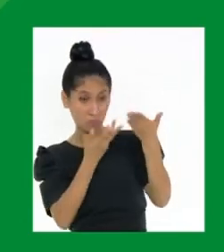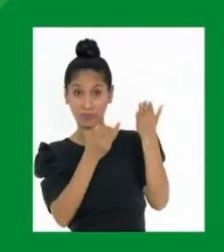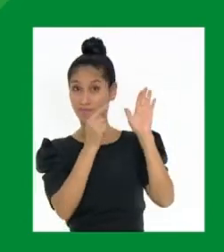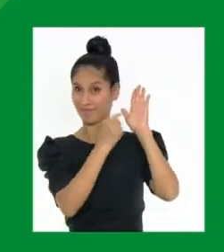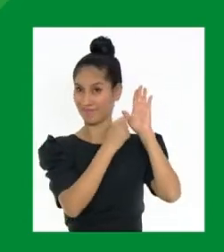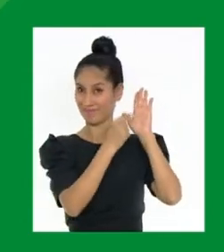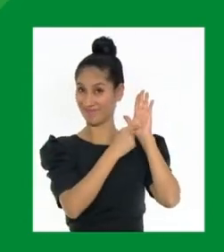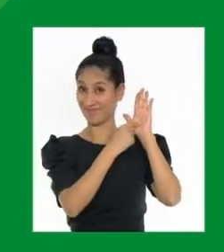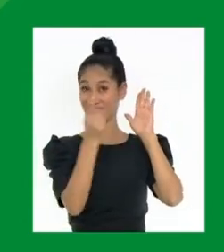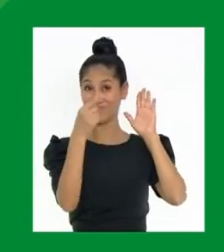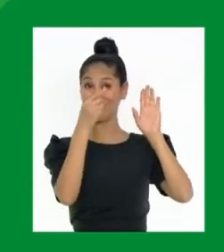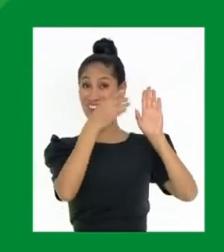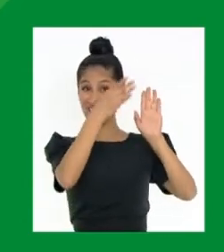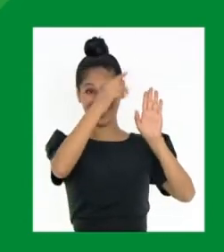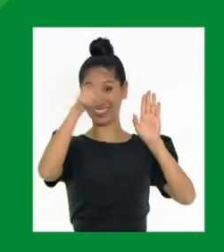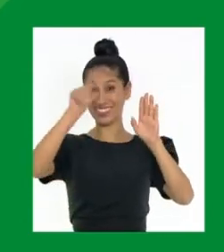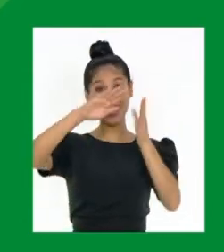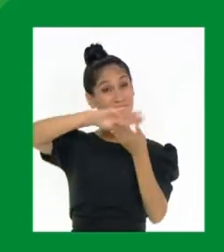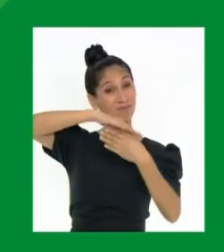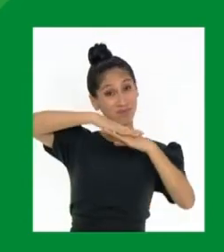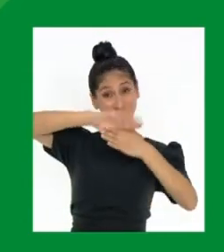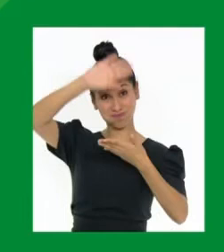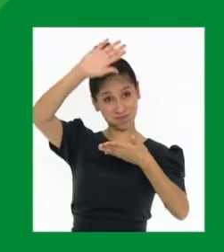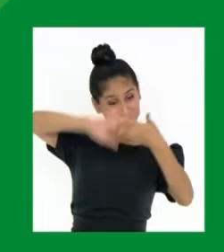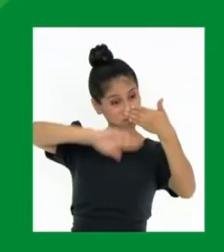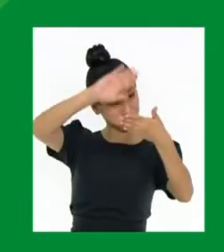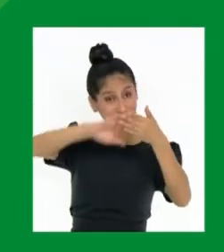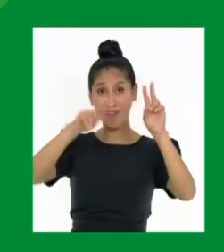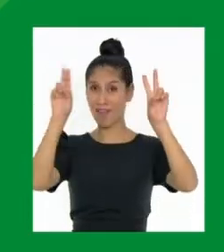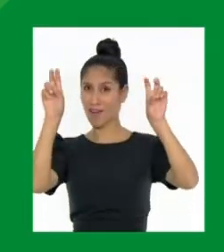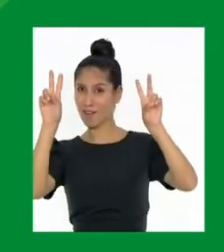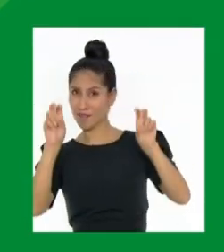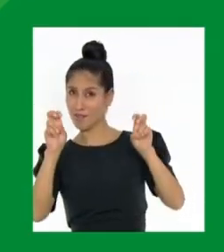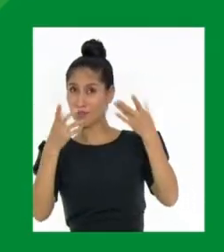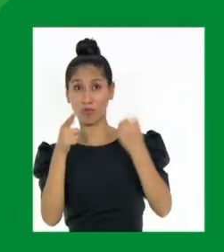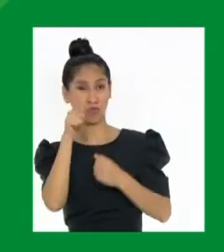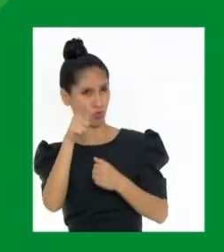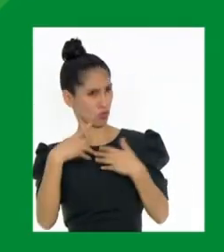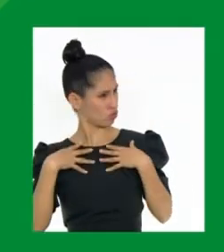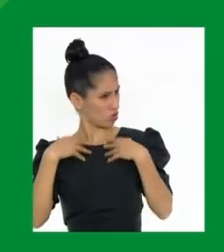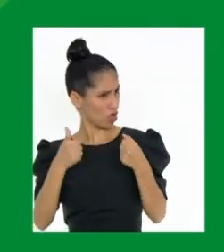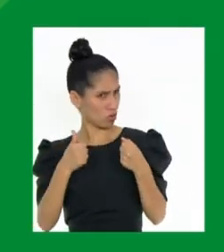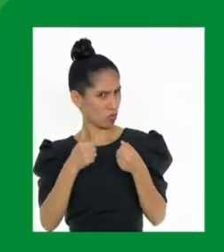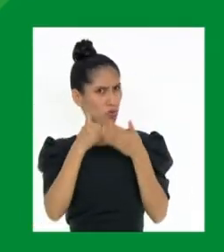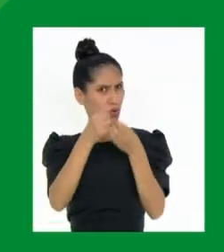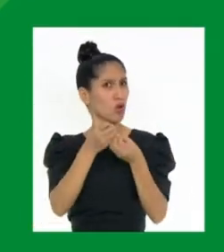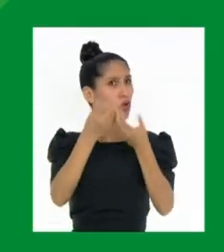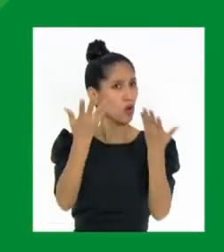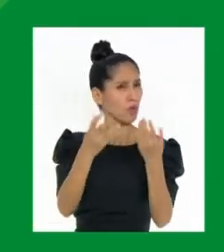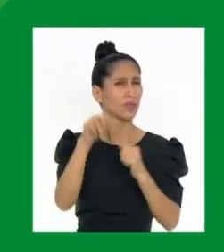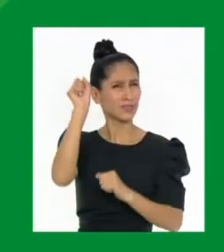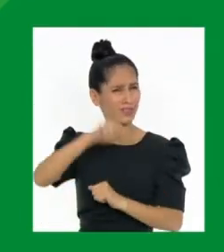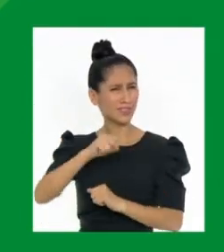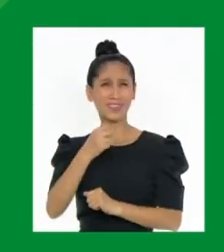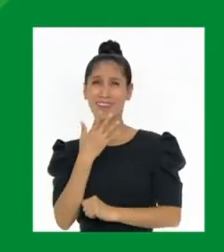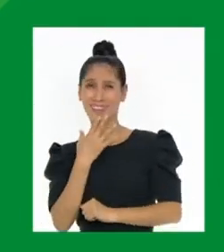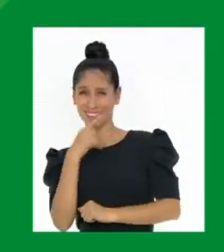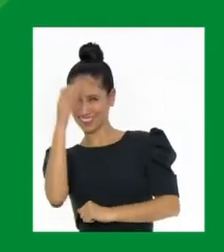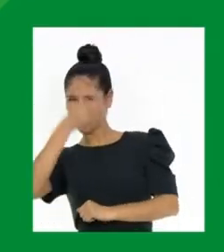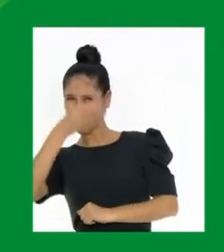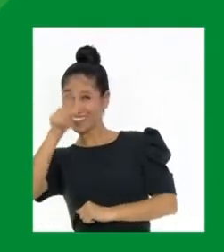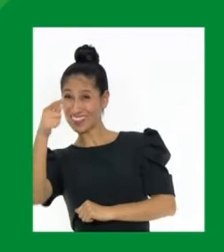dice 10 recomendaciones para mejorar tu salud. Es cierto, me hace recordar a las verduras por el color verde.